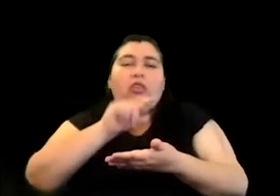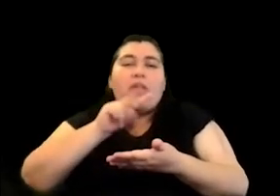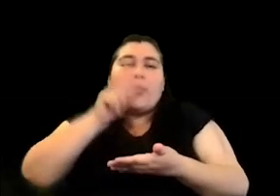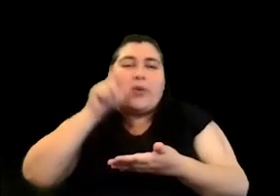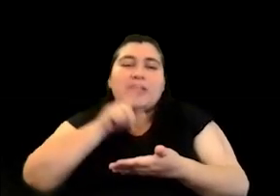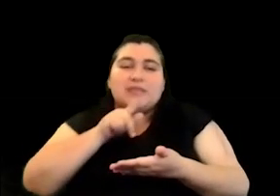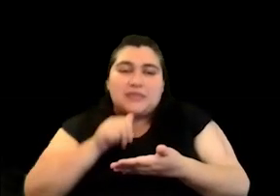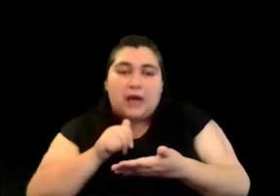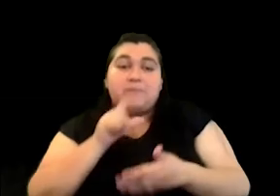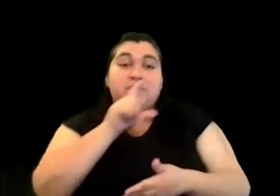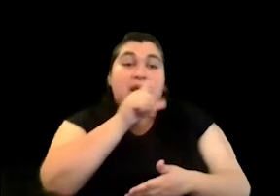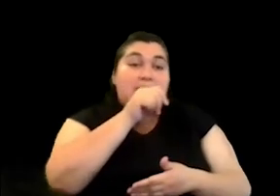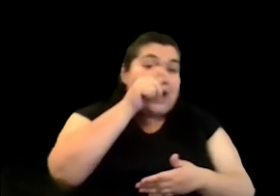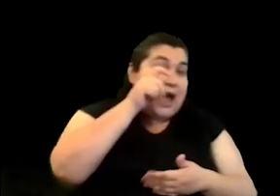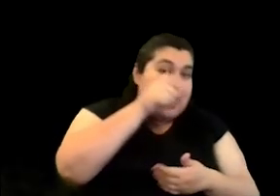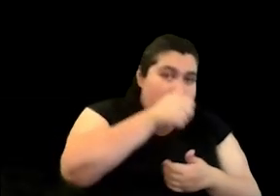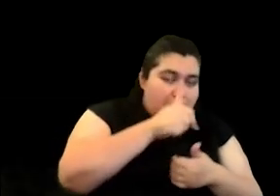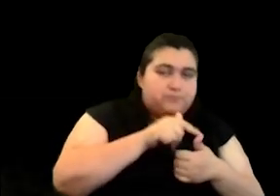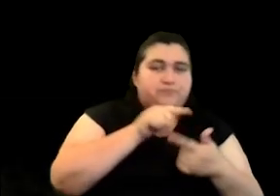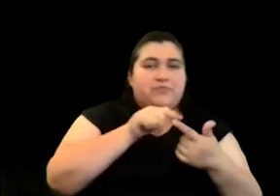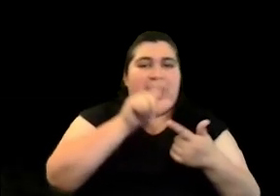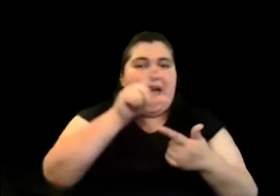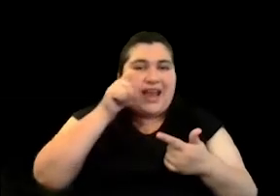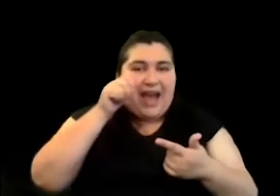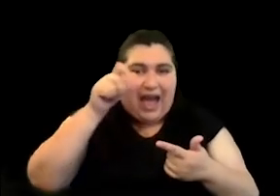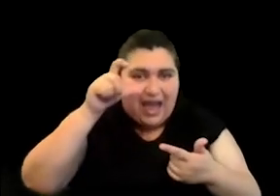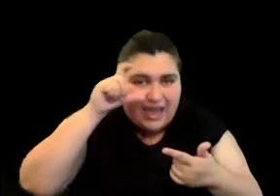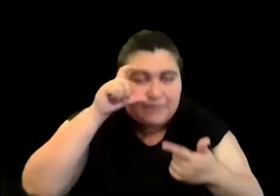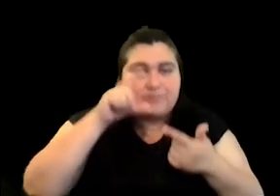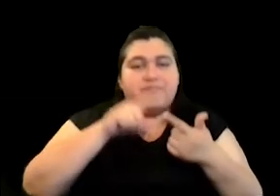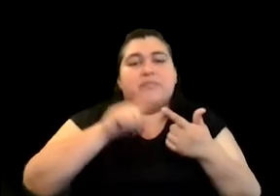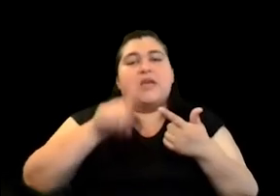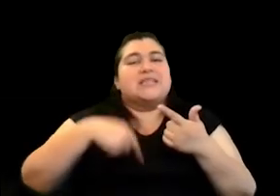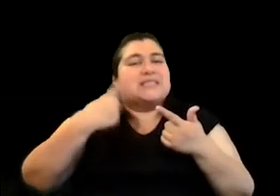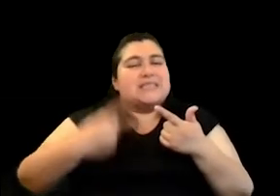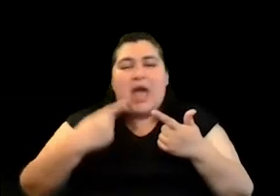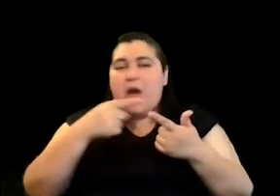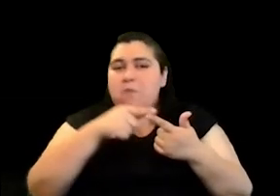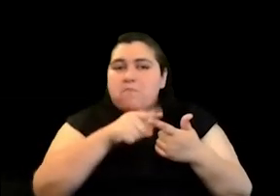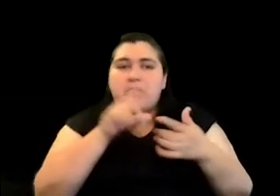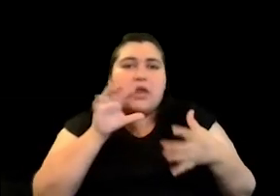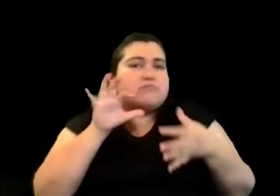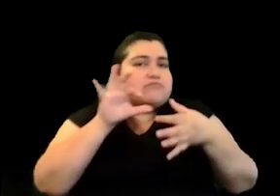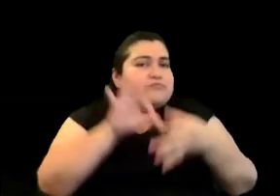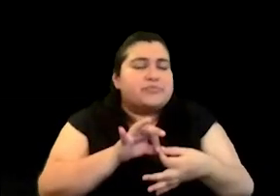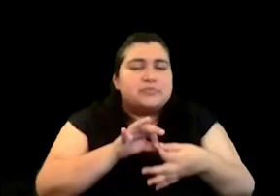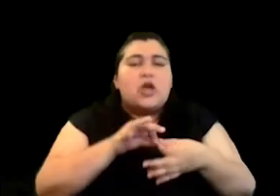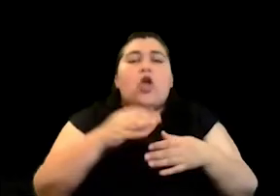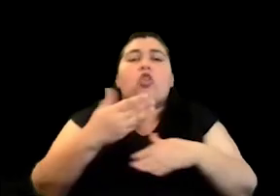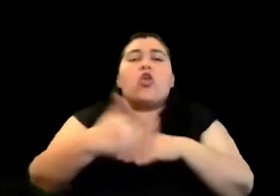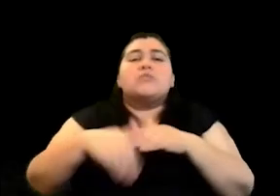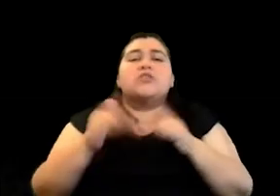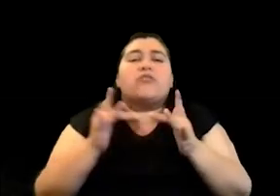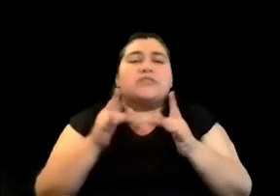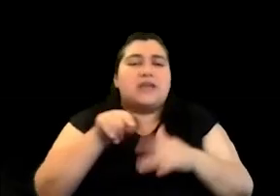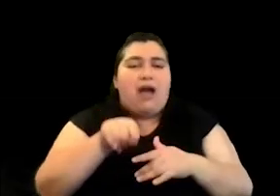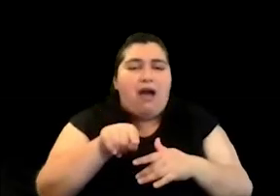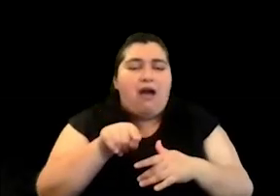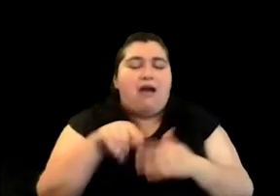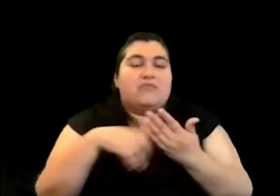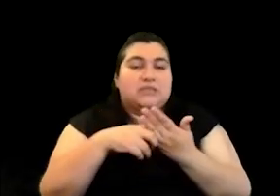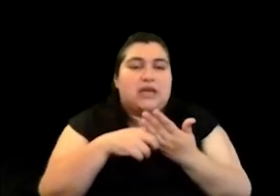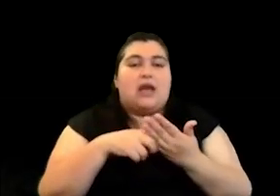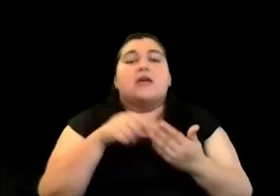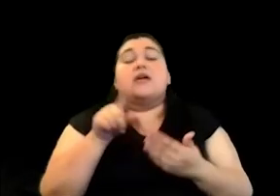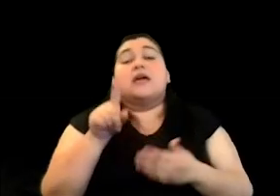el CAE, siempre por supuesto asociados al domicilio fiscal, y la condición en el IVA tendrá